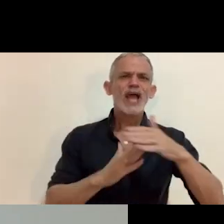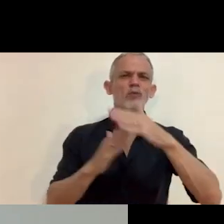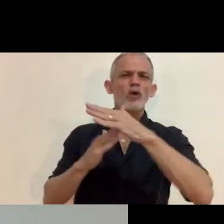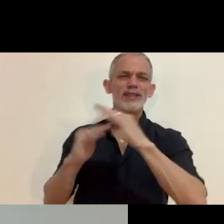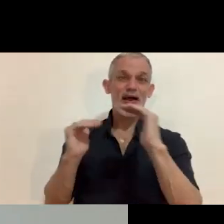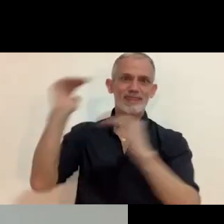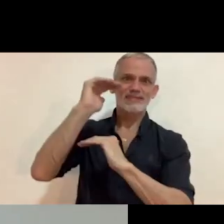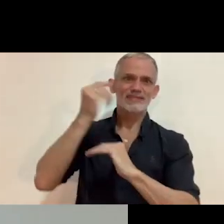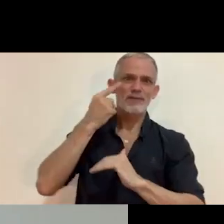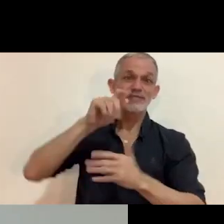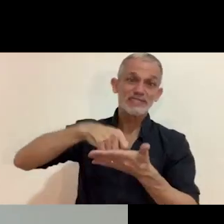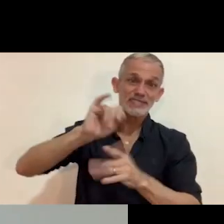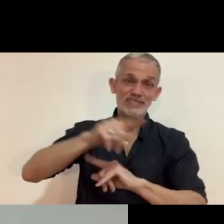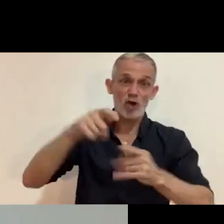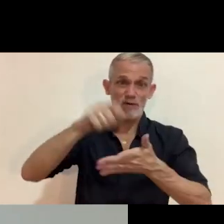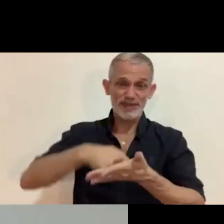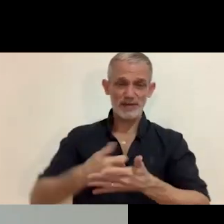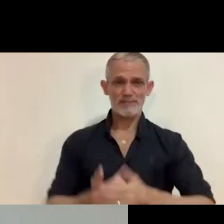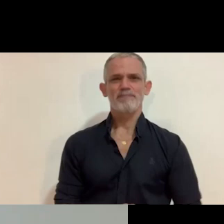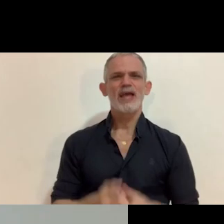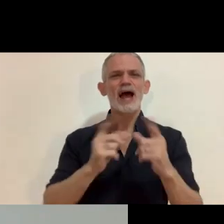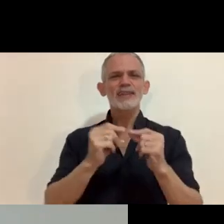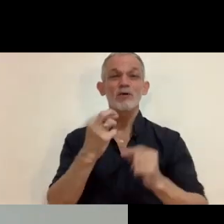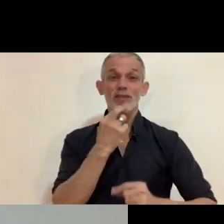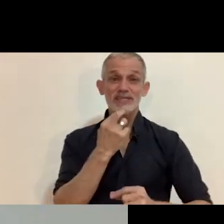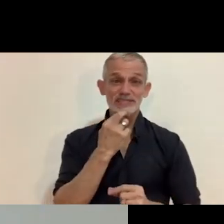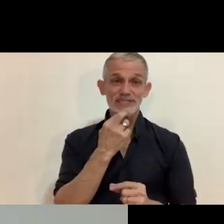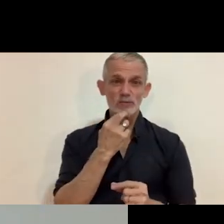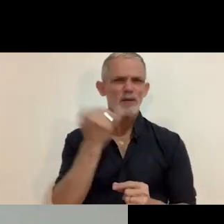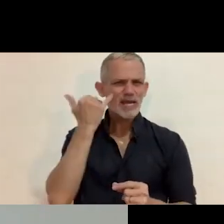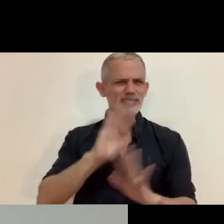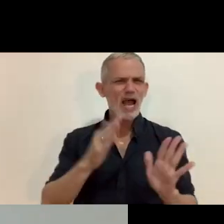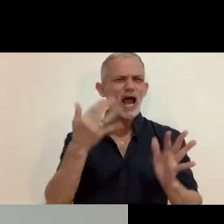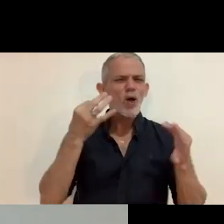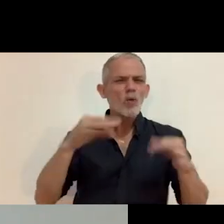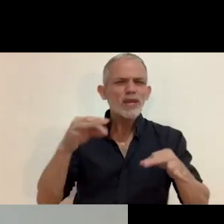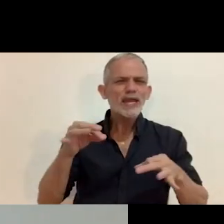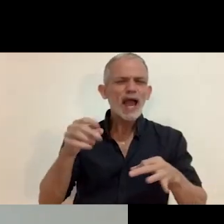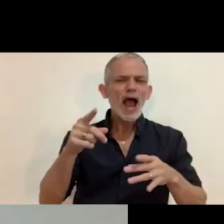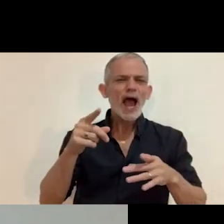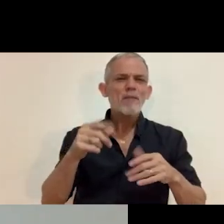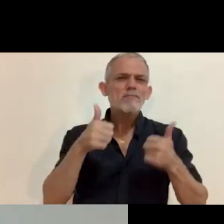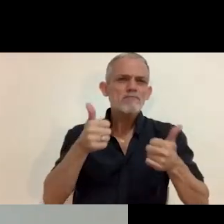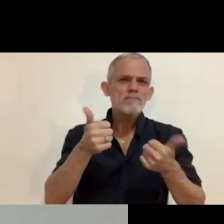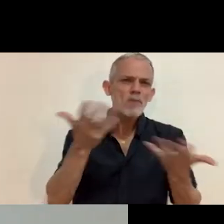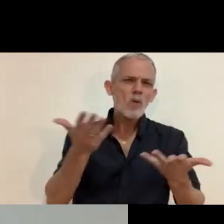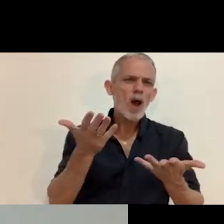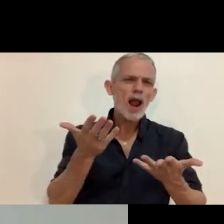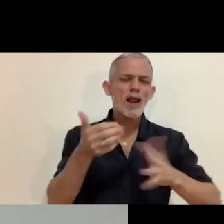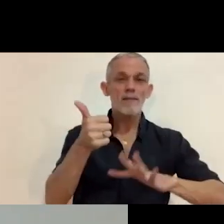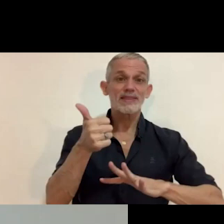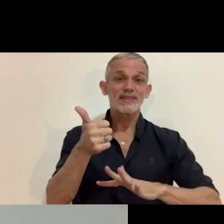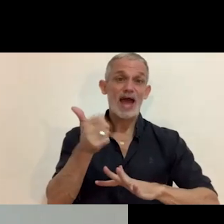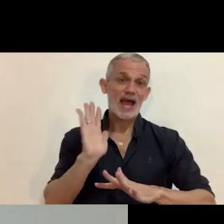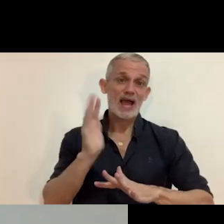superiores. En realidad, el artículo 19, ya les digo, la única ventaja, si se quiere, pero tranquilamente